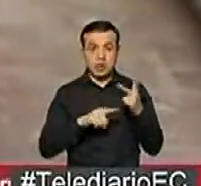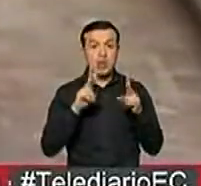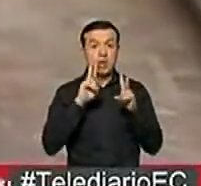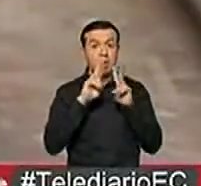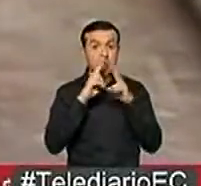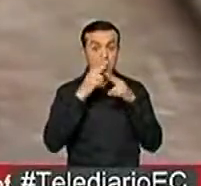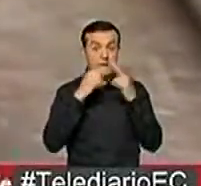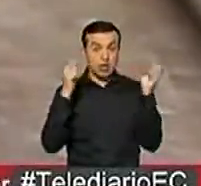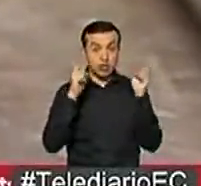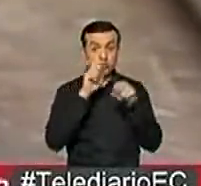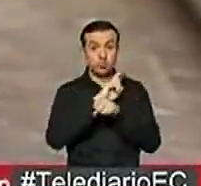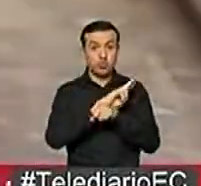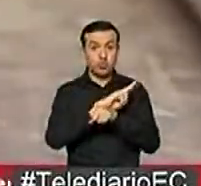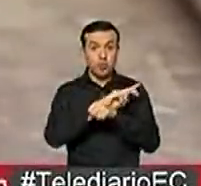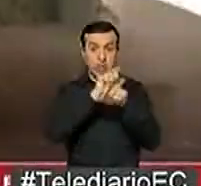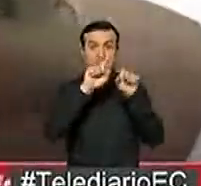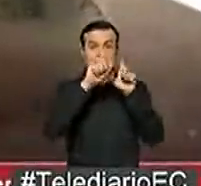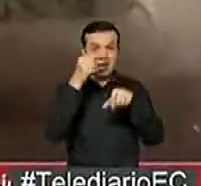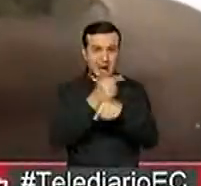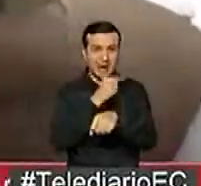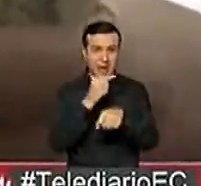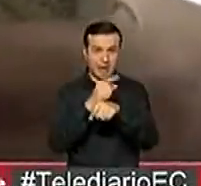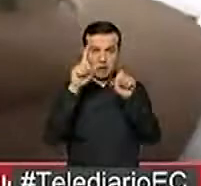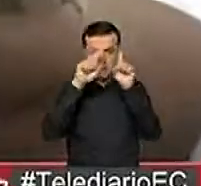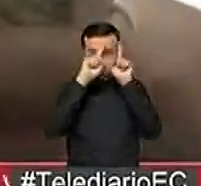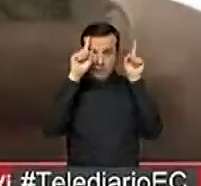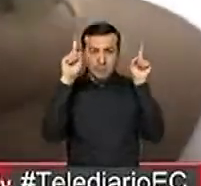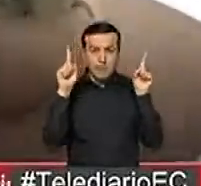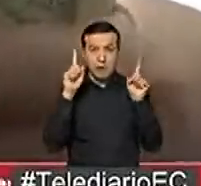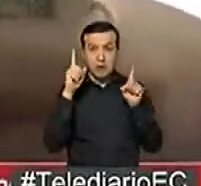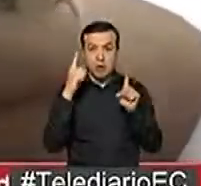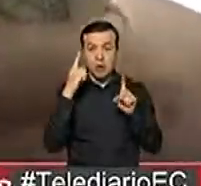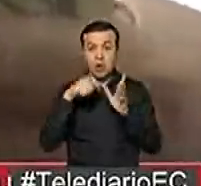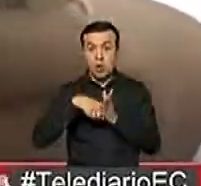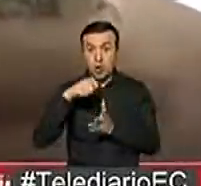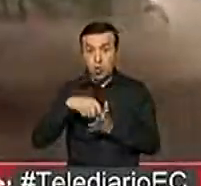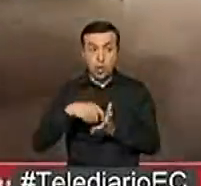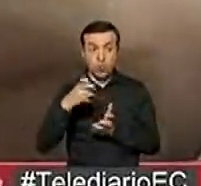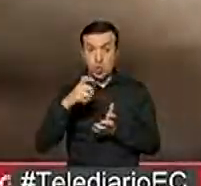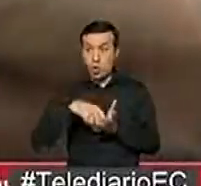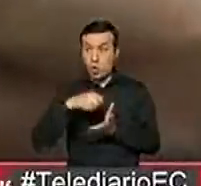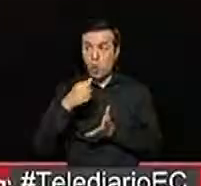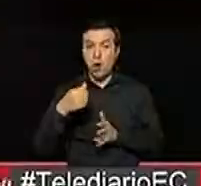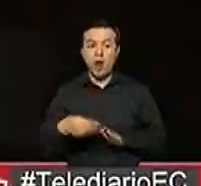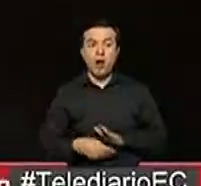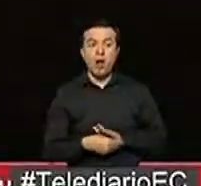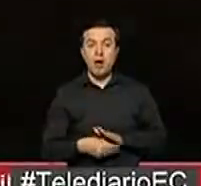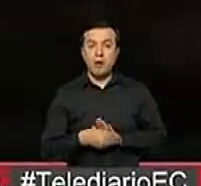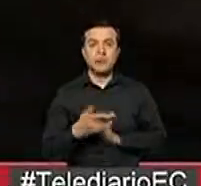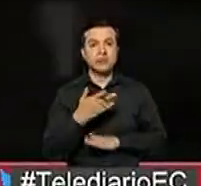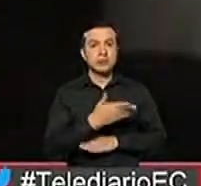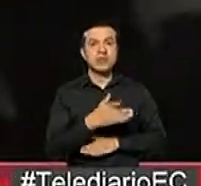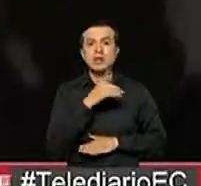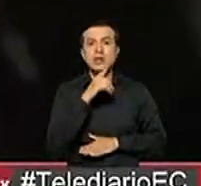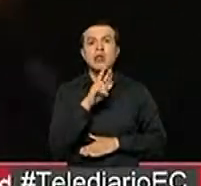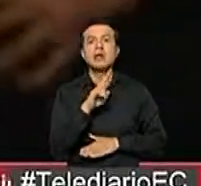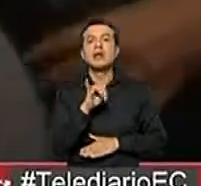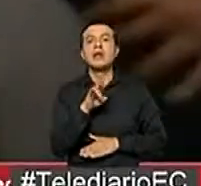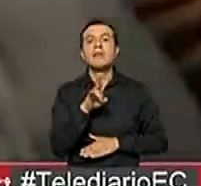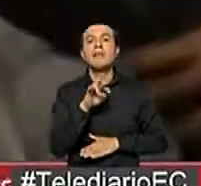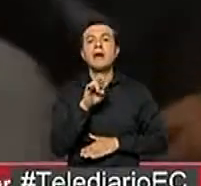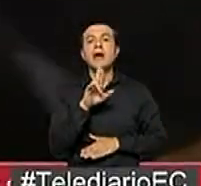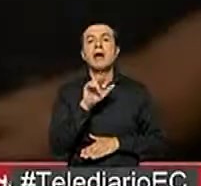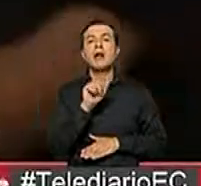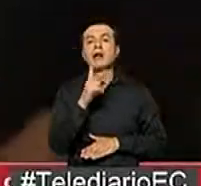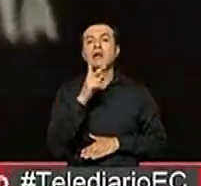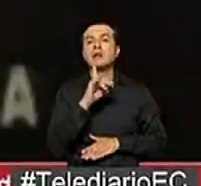como una práctica común el pago de peajes y coimas por la adjudicación de contratos gestionados por Ricardo Rivera, tío de Glass.